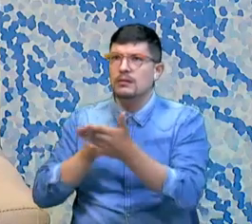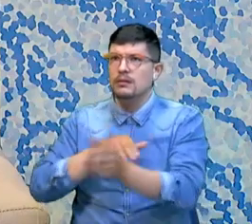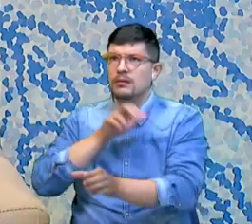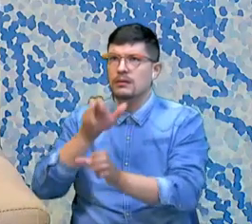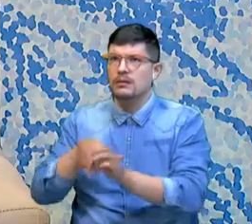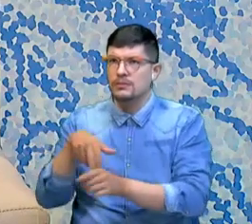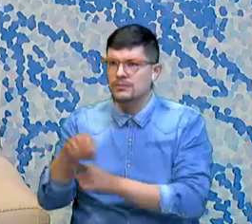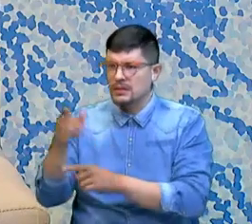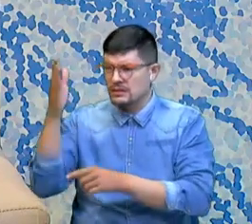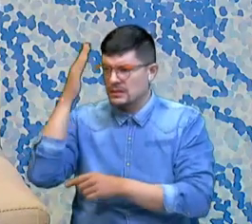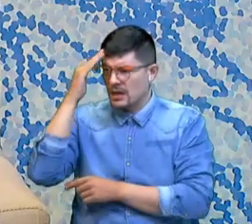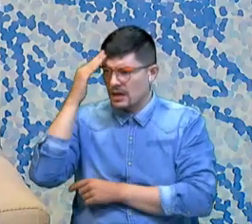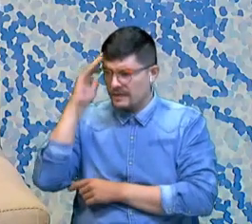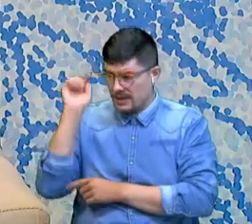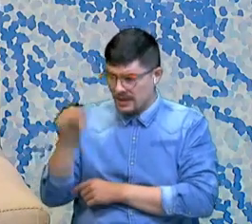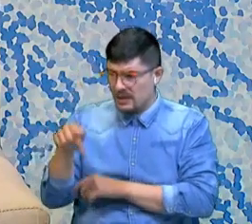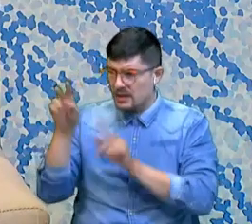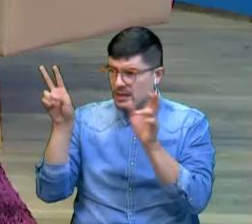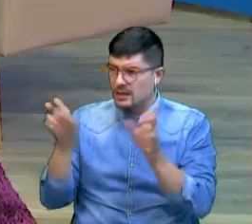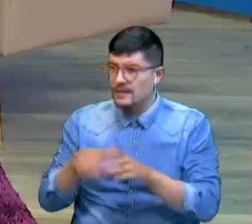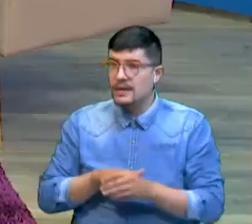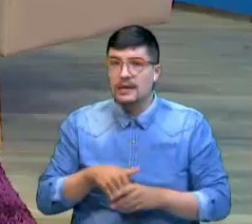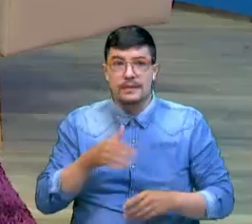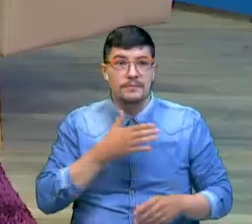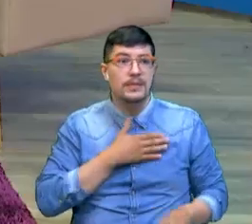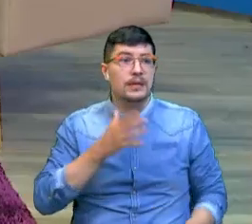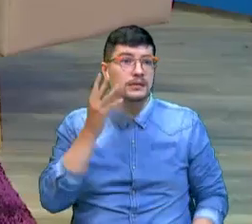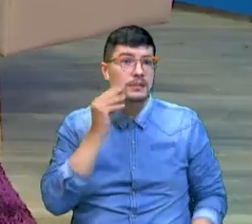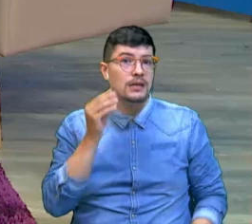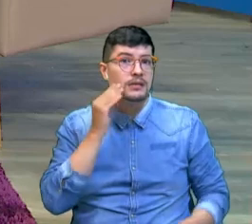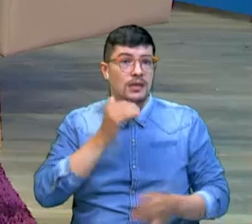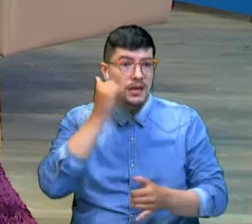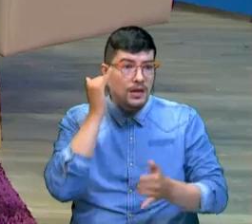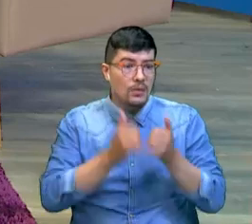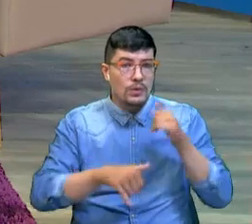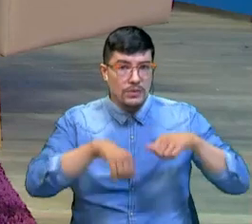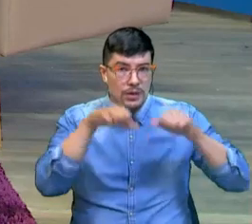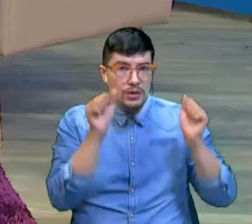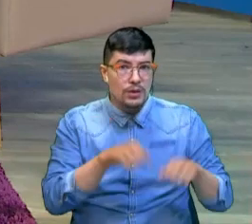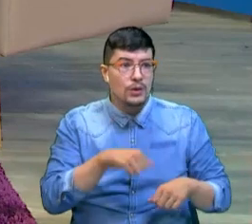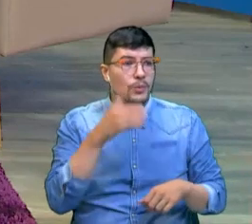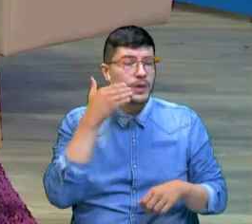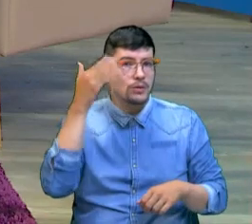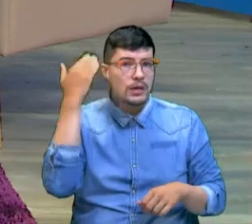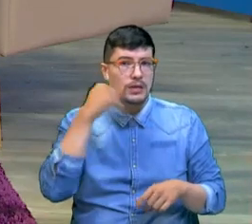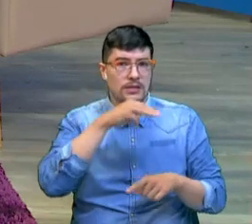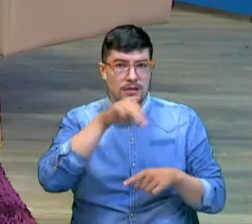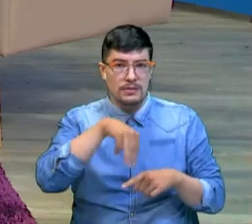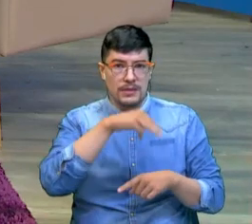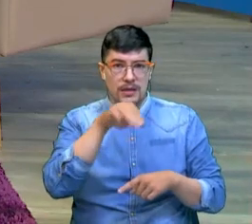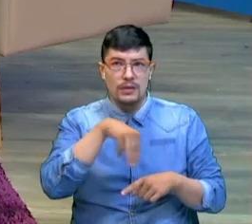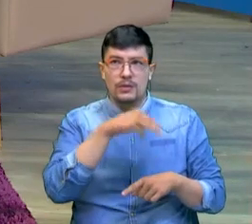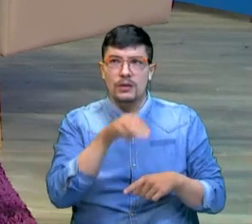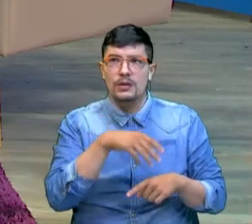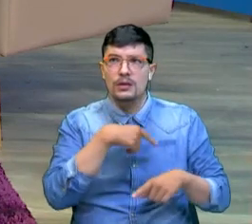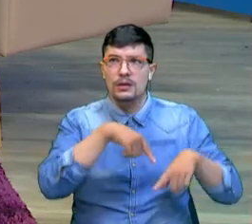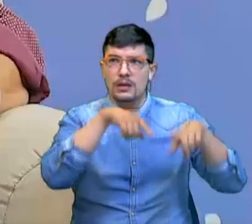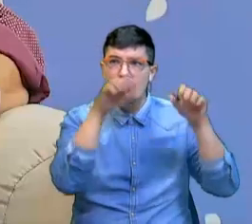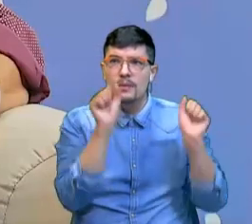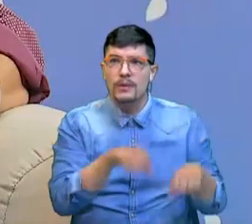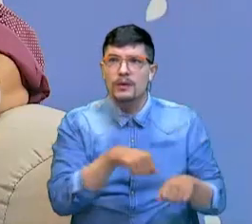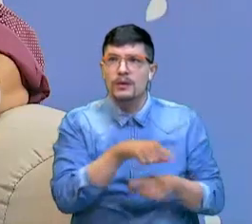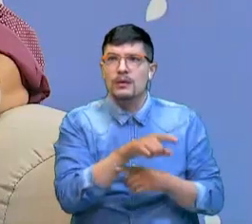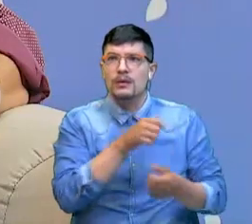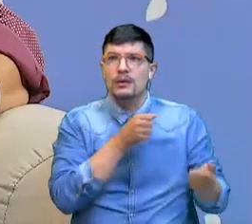afiliados. ¿Usted qué sabe de ese tema? Pues desde mi experiencia, la última que me falló el tribunal el miércoles pasado, la fallaron a